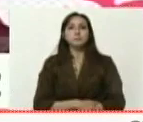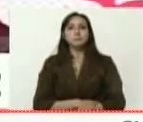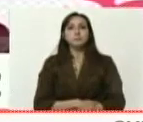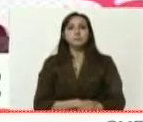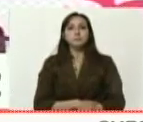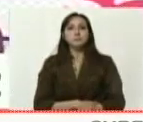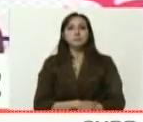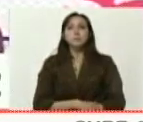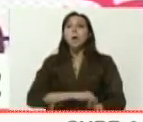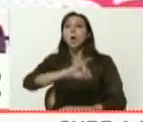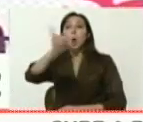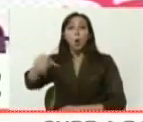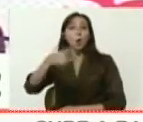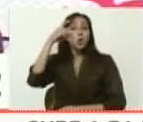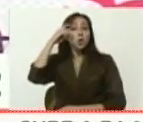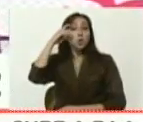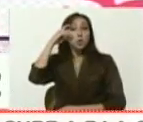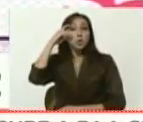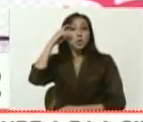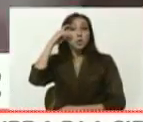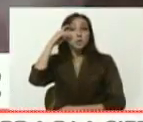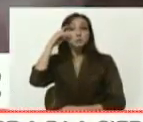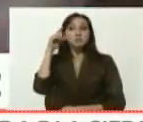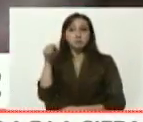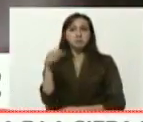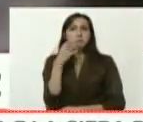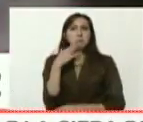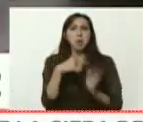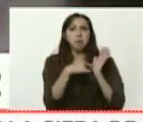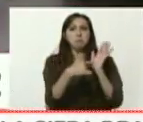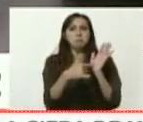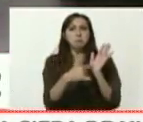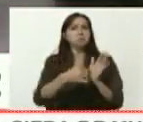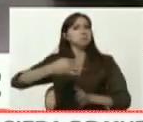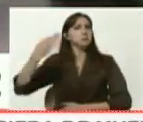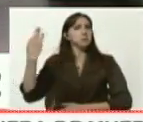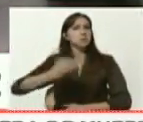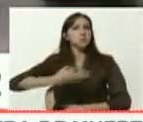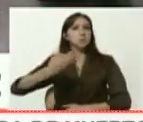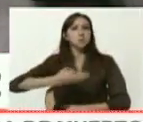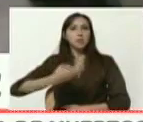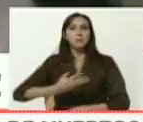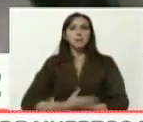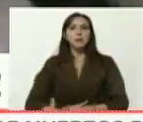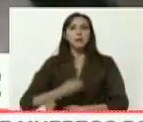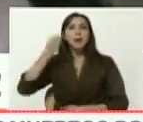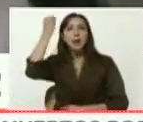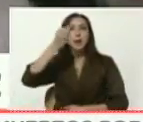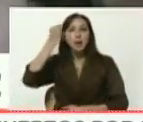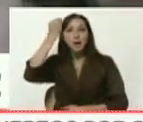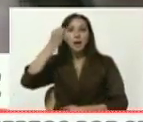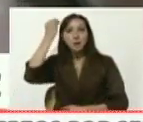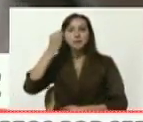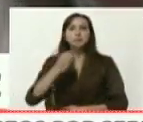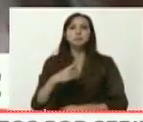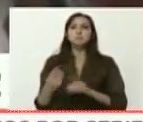Con Jorge Rodríguez, con su ejemplo solidario, siempre el análisis y el debate